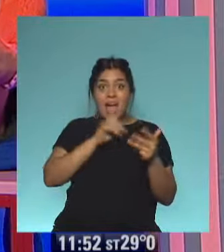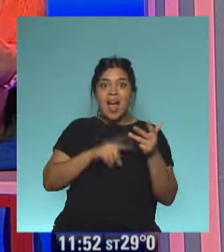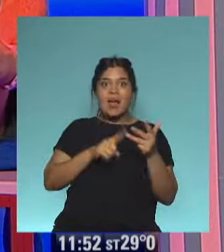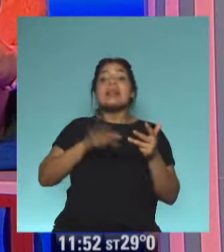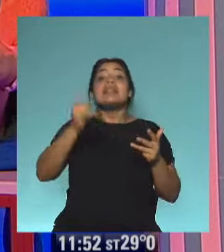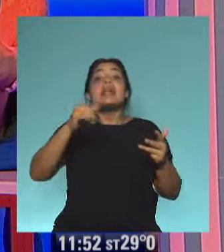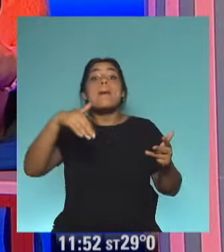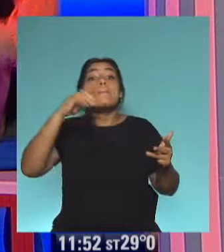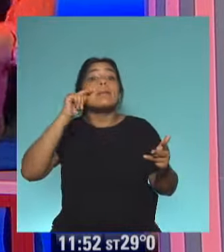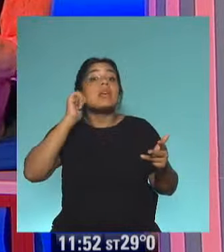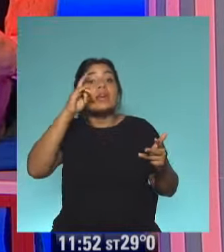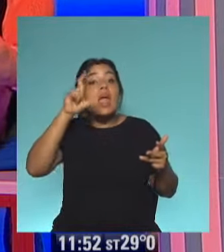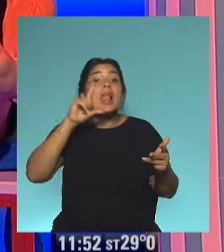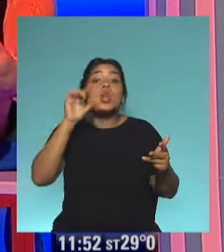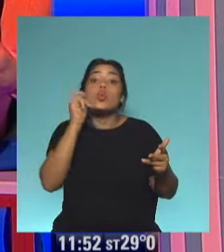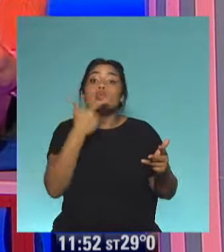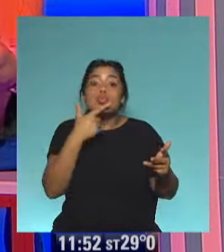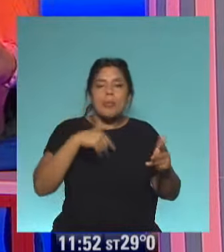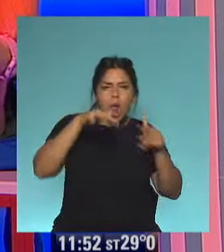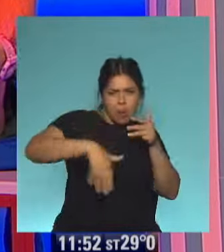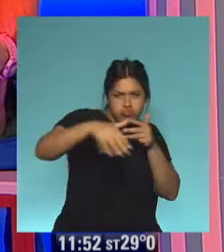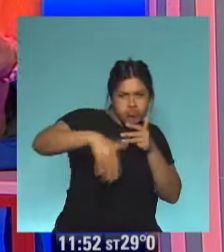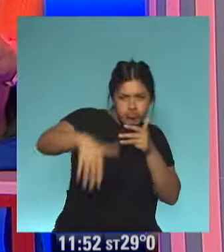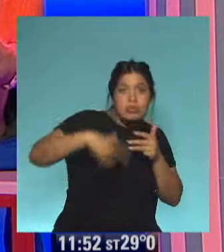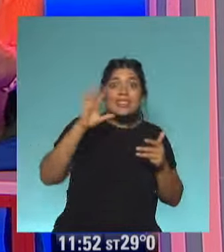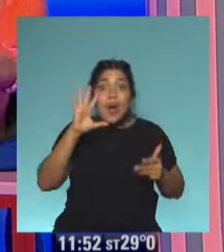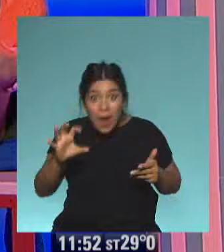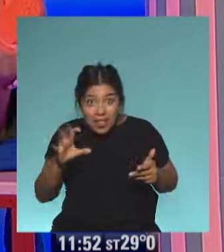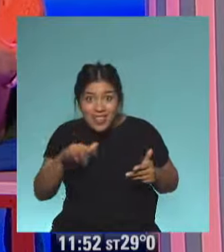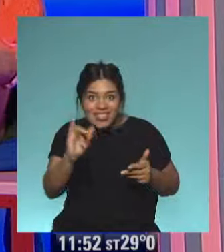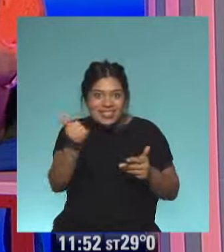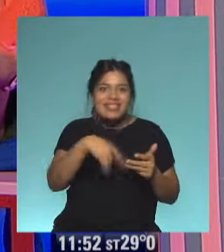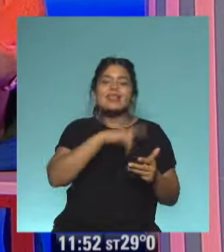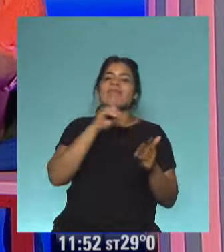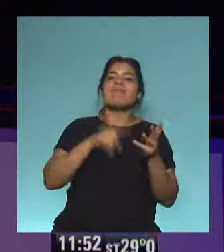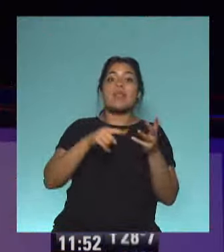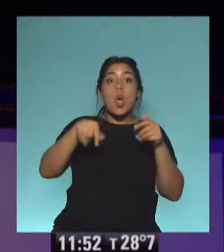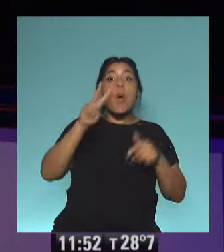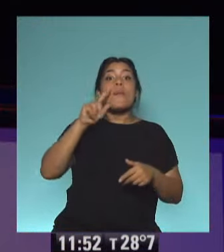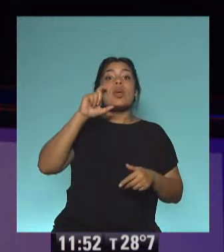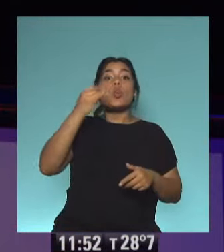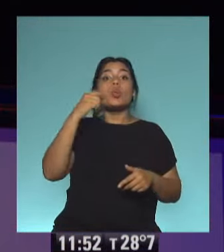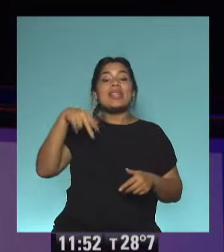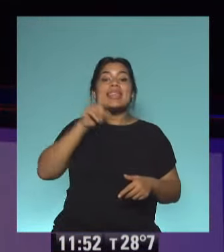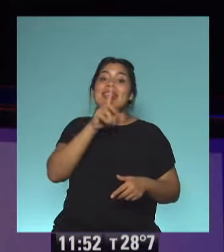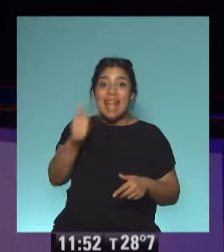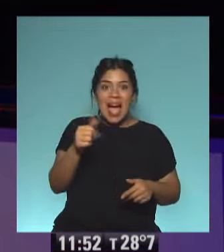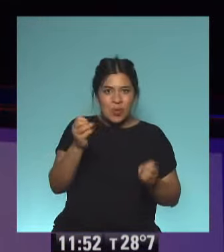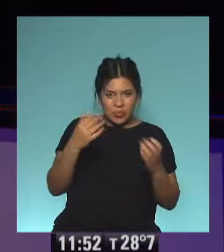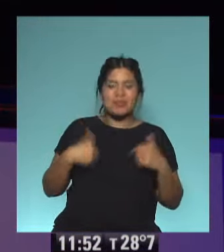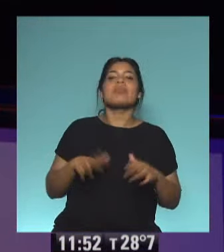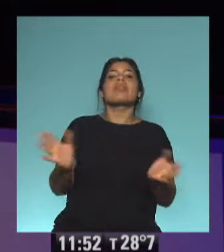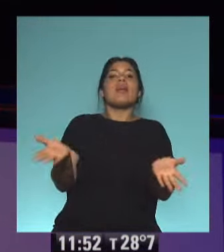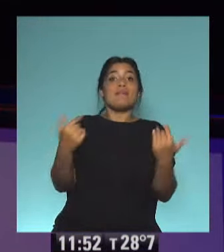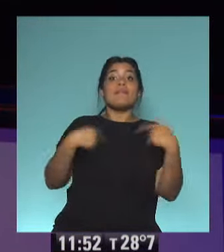montón. Miguelius, que nos enseña a hacer beatbox. Bueno, y entonces esta, la Vicuñita, la cantamos y le mandamos un beso a Rolando.